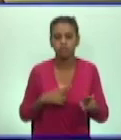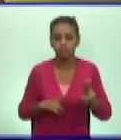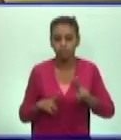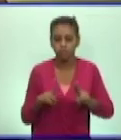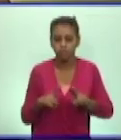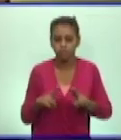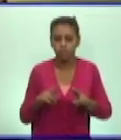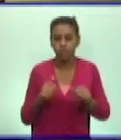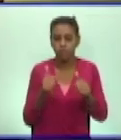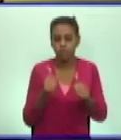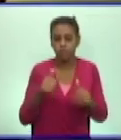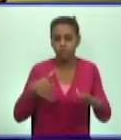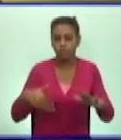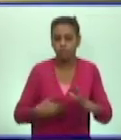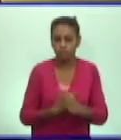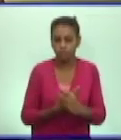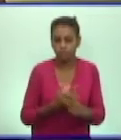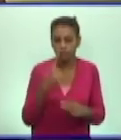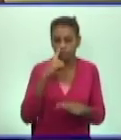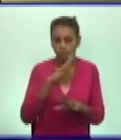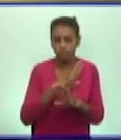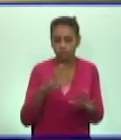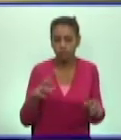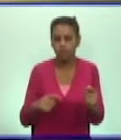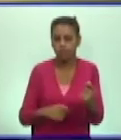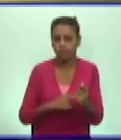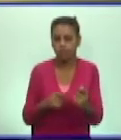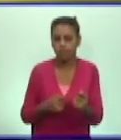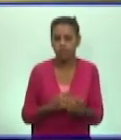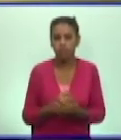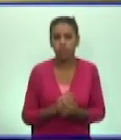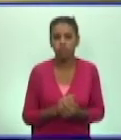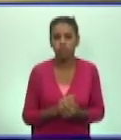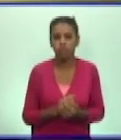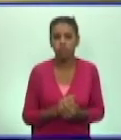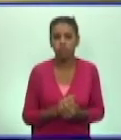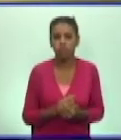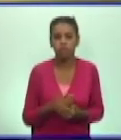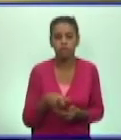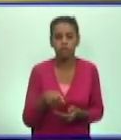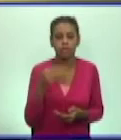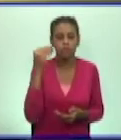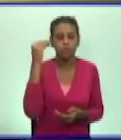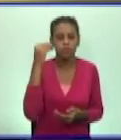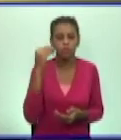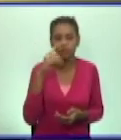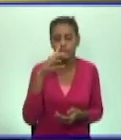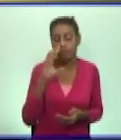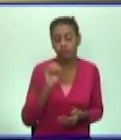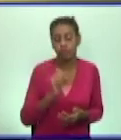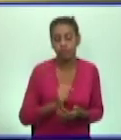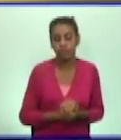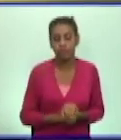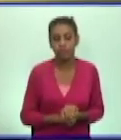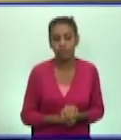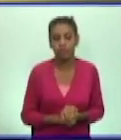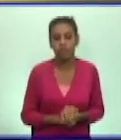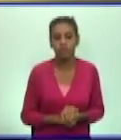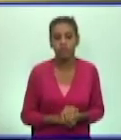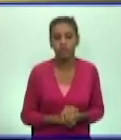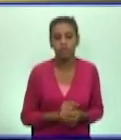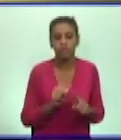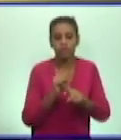la paz y poner fin a la guerra en Vietnam? Claro, estoy convencido que usted va a decirme que no. Esa, muchacho, va a